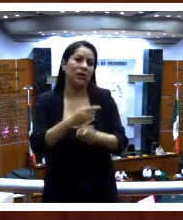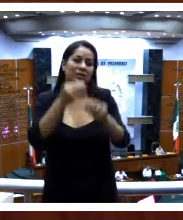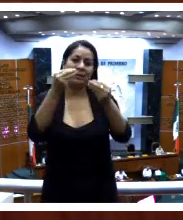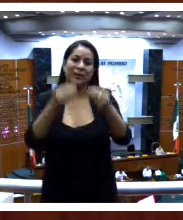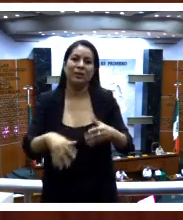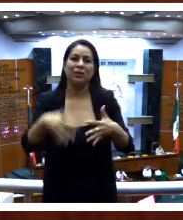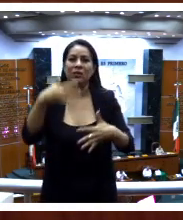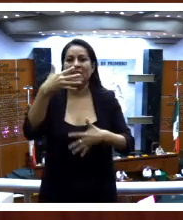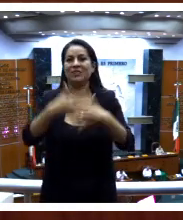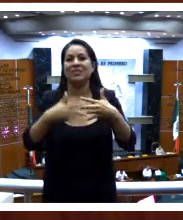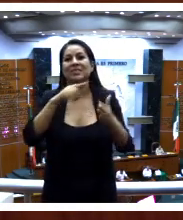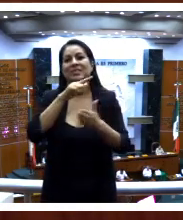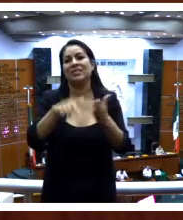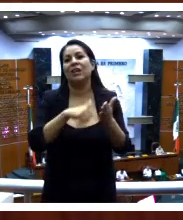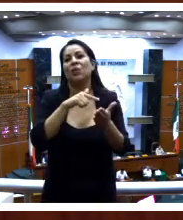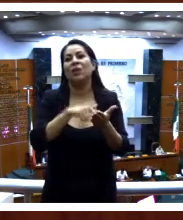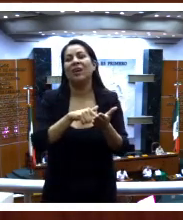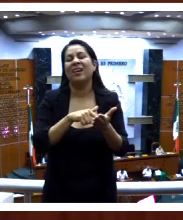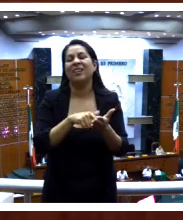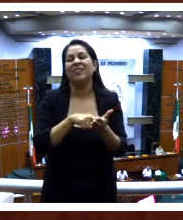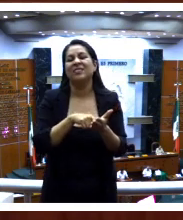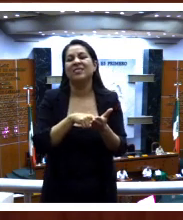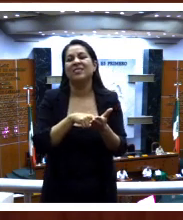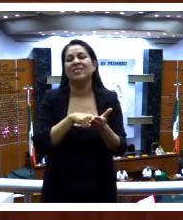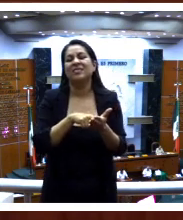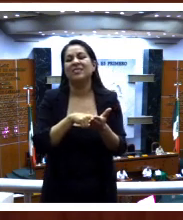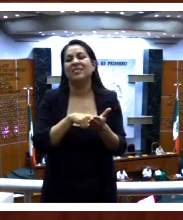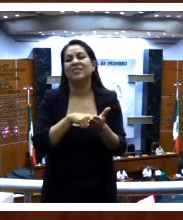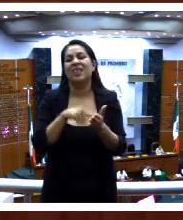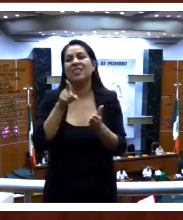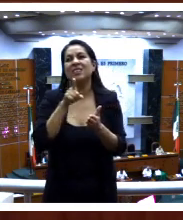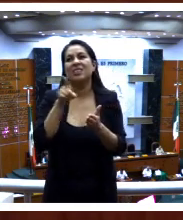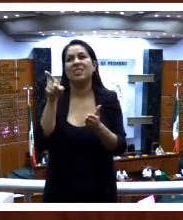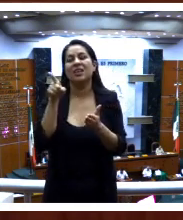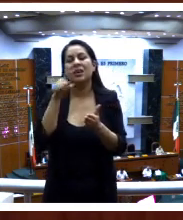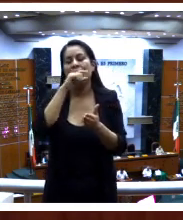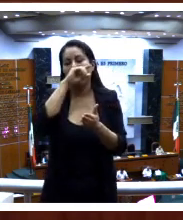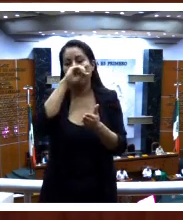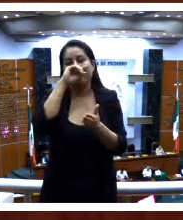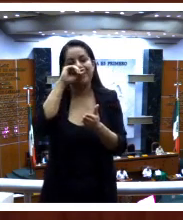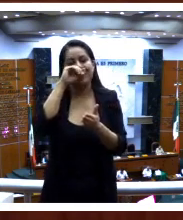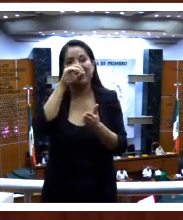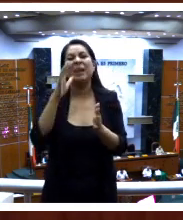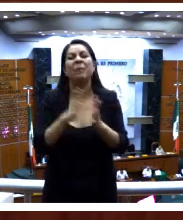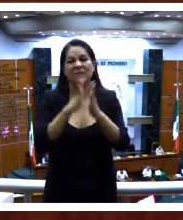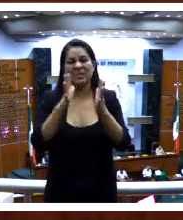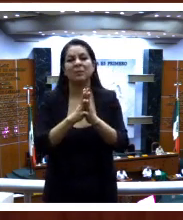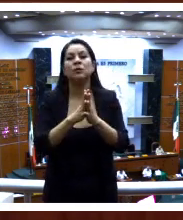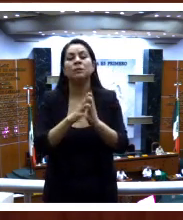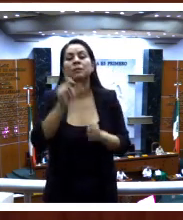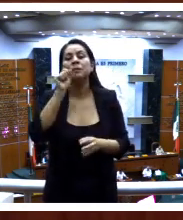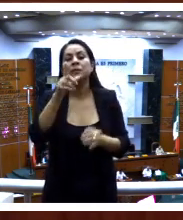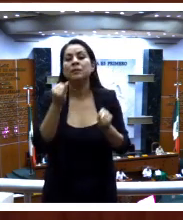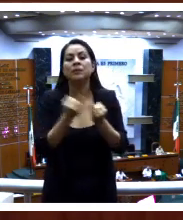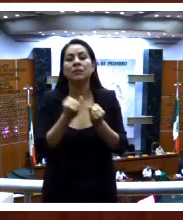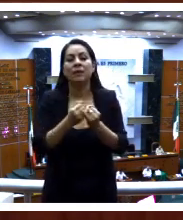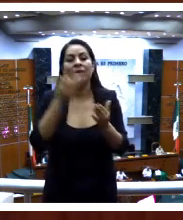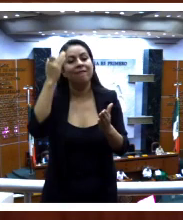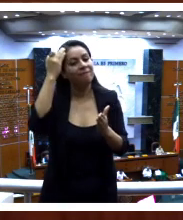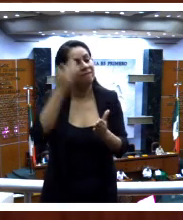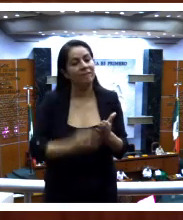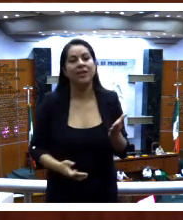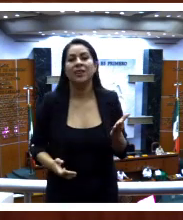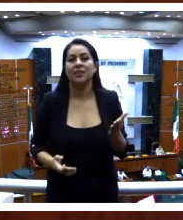perdieron esos 15 espacios en el CERN. Y también